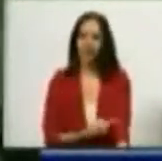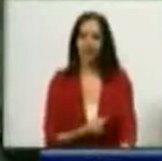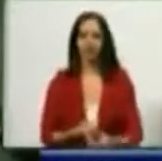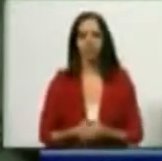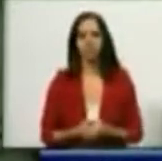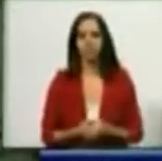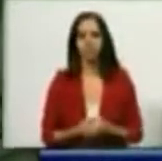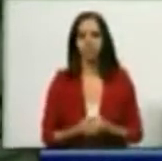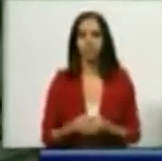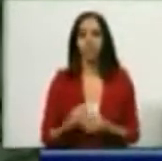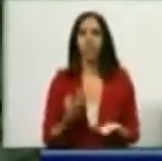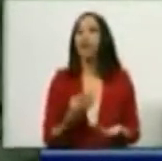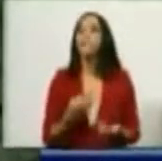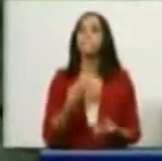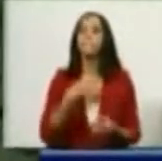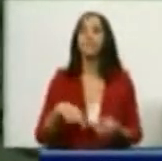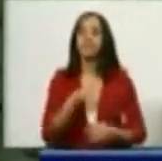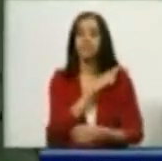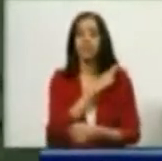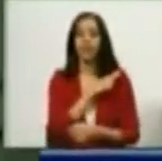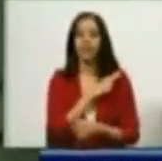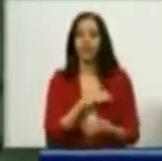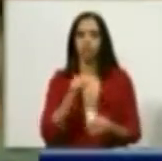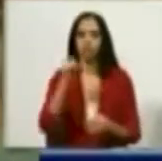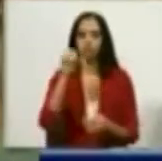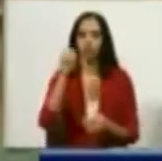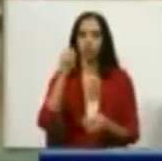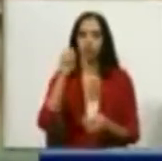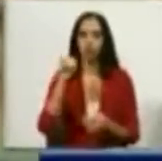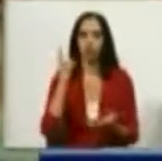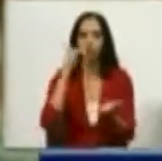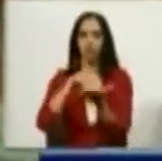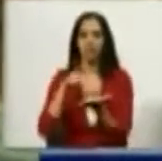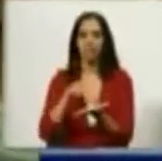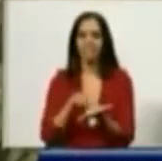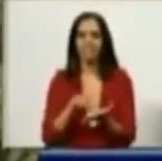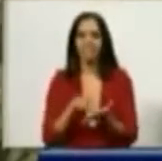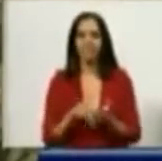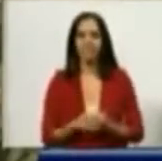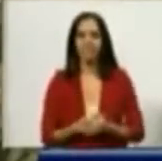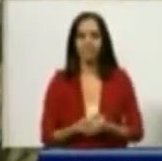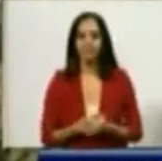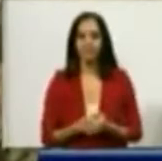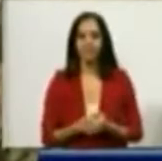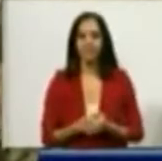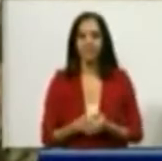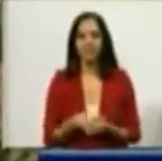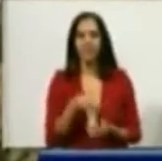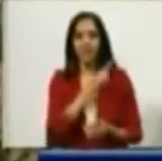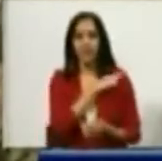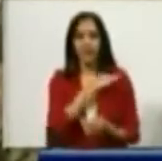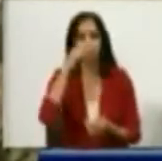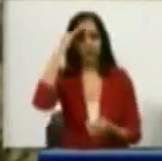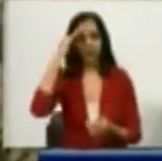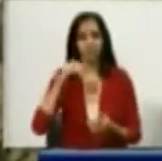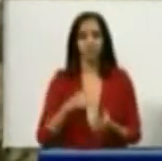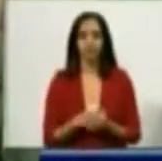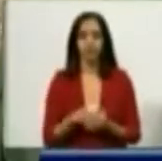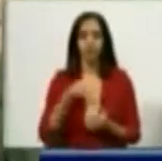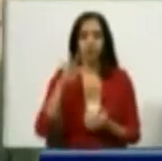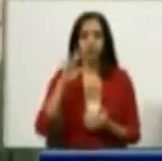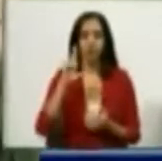vicealmirante Soto Julio presente general de brigada Francisco Vidal